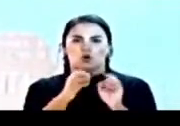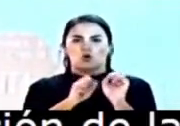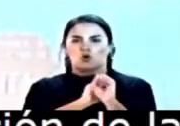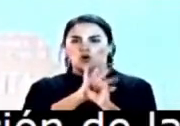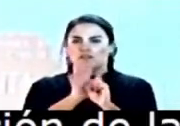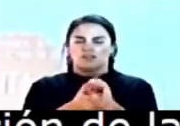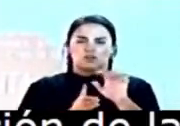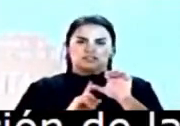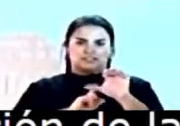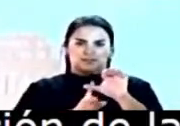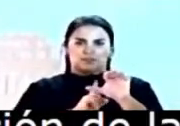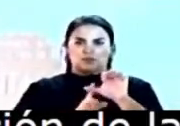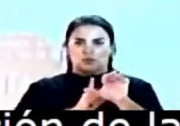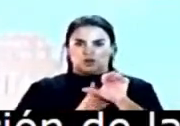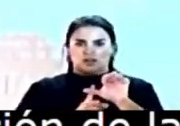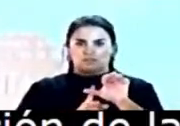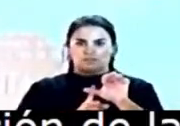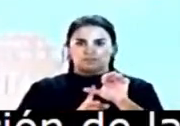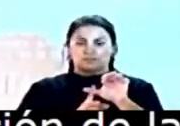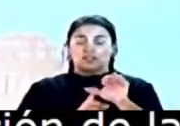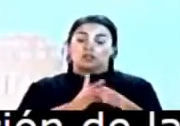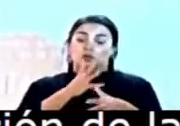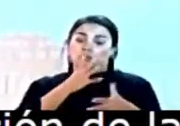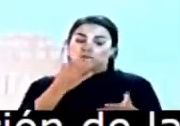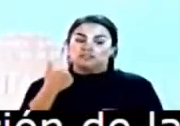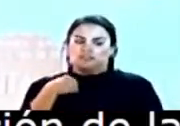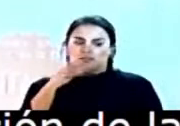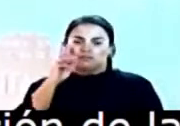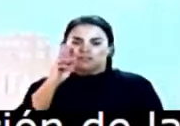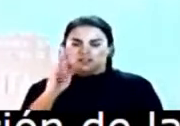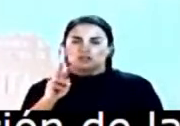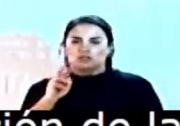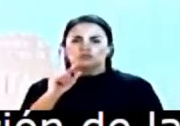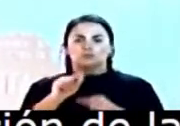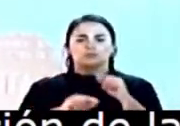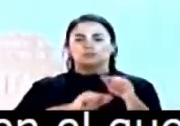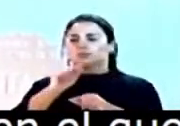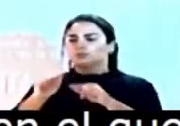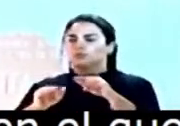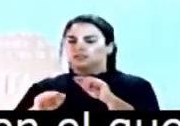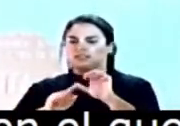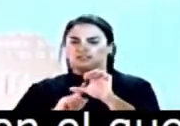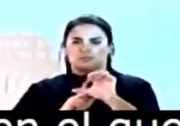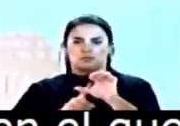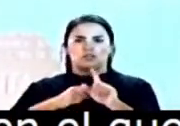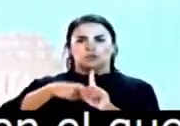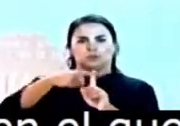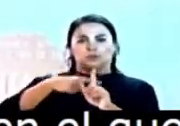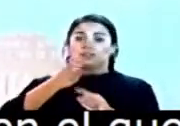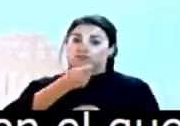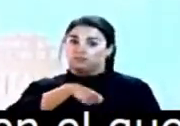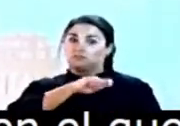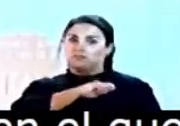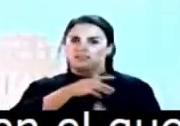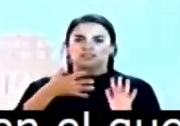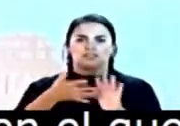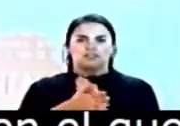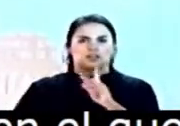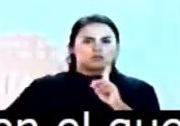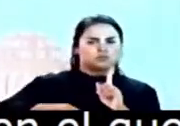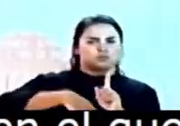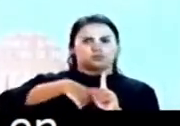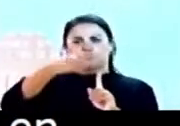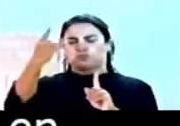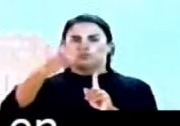en Extremadura, en el que, como estamos viendo, el nivel de incidencia en Extremadura y en el resto de España es un nivel